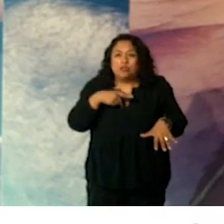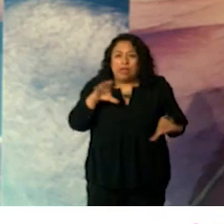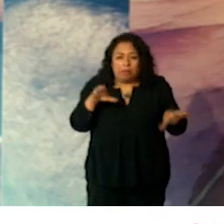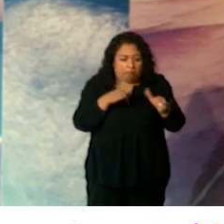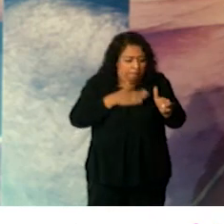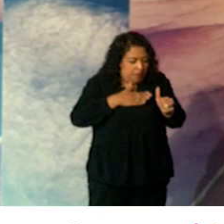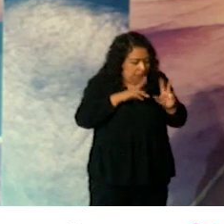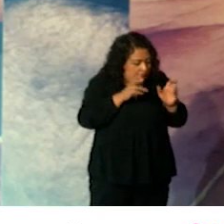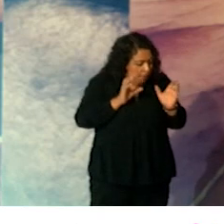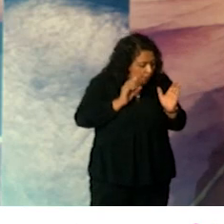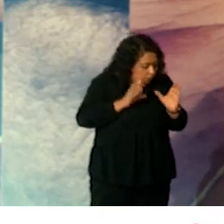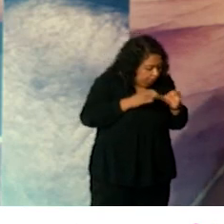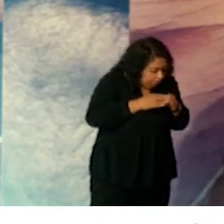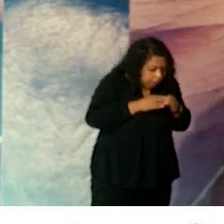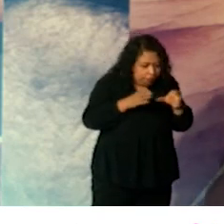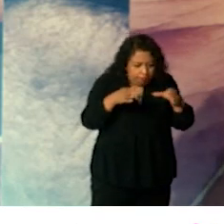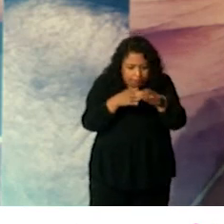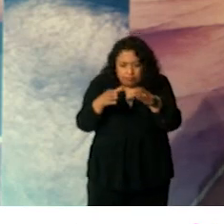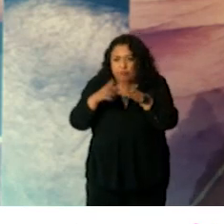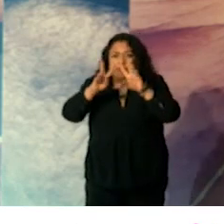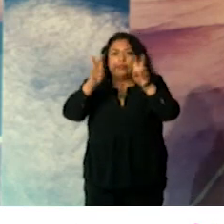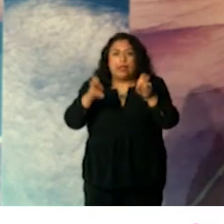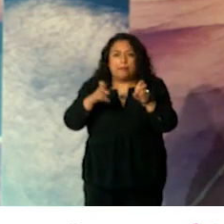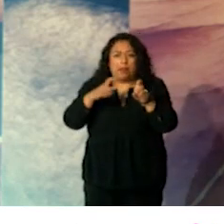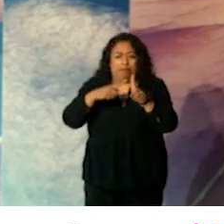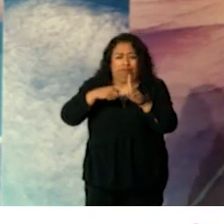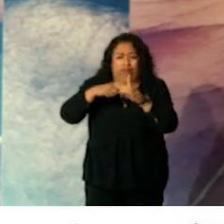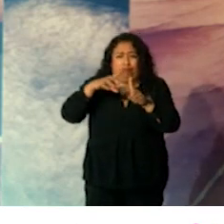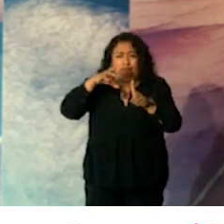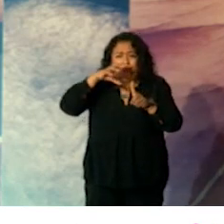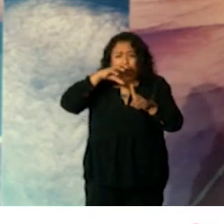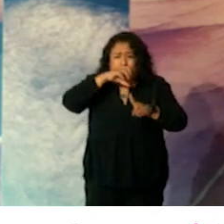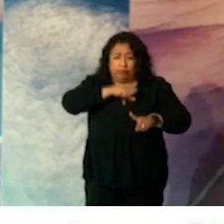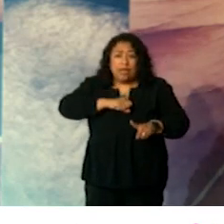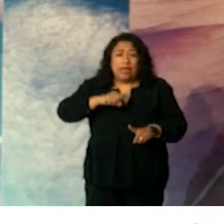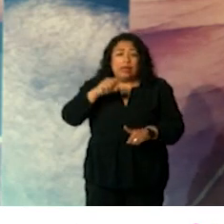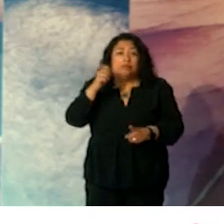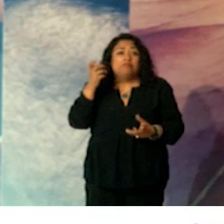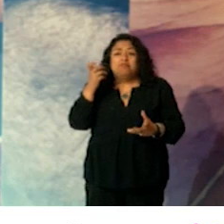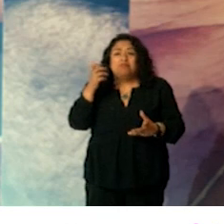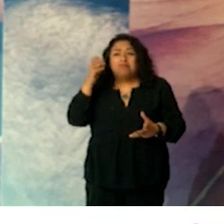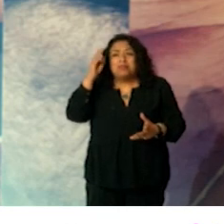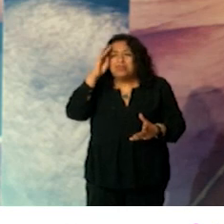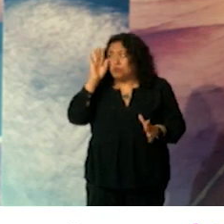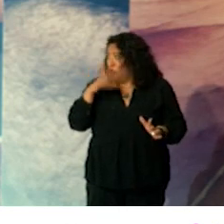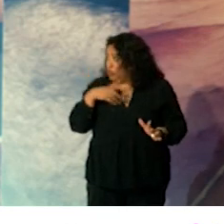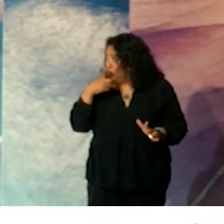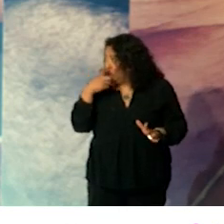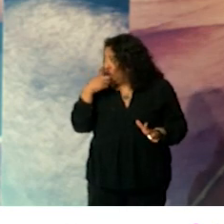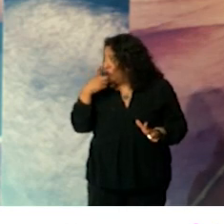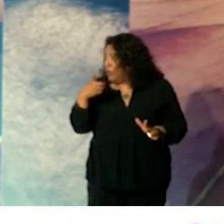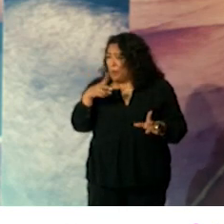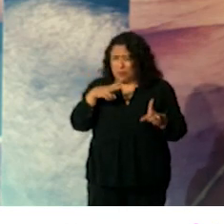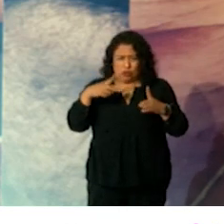agenda por su lado. Es decir, cuando abordamos cambio climático, ¿no? Diane, Nora, probablemente les pase lo mismo. Cuando yo digo, oye, hay que ponerle